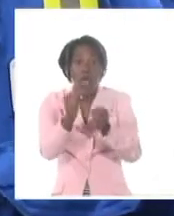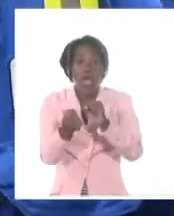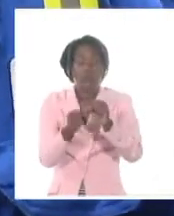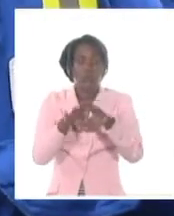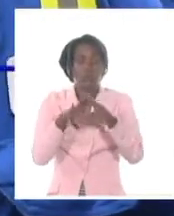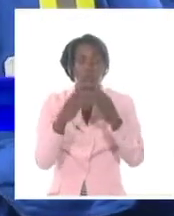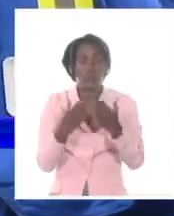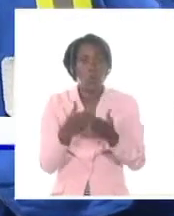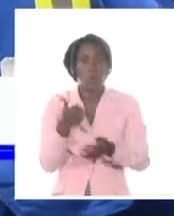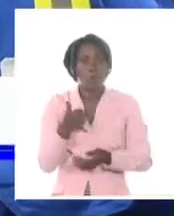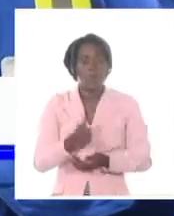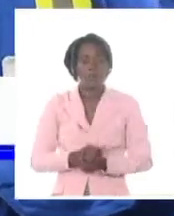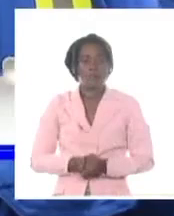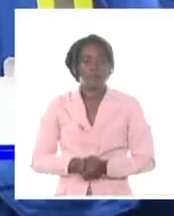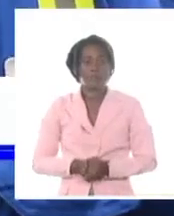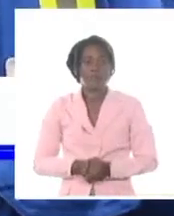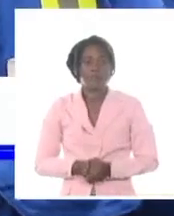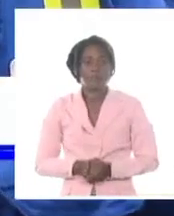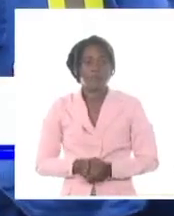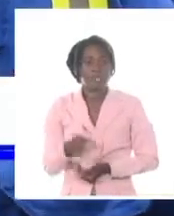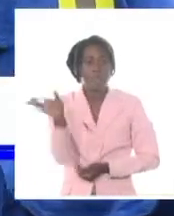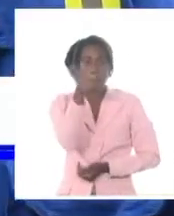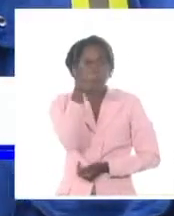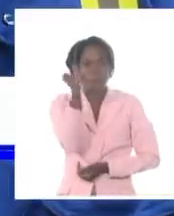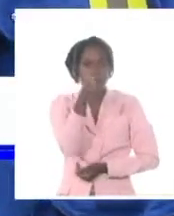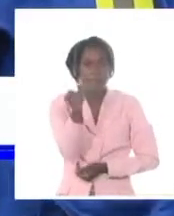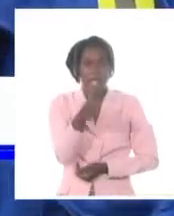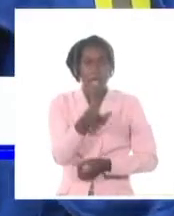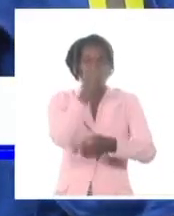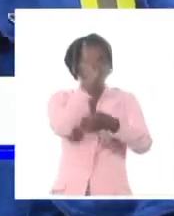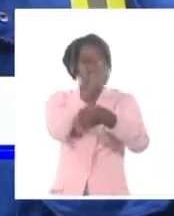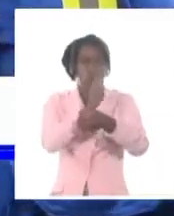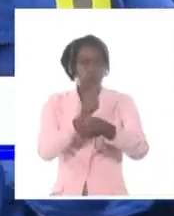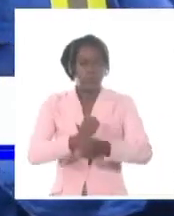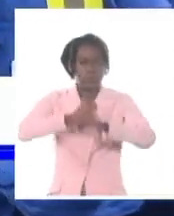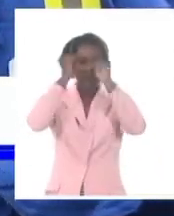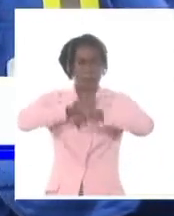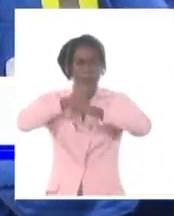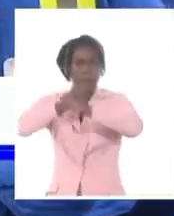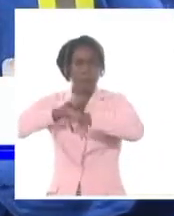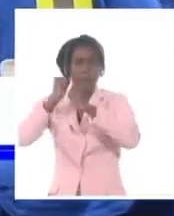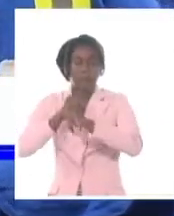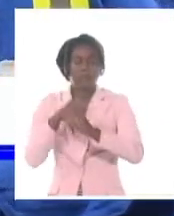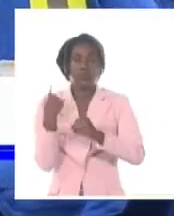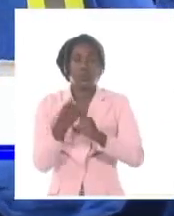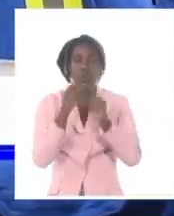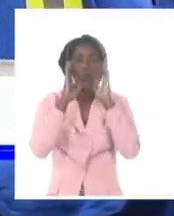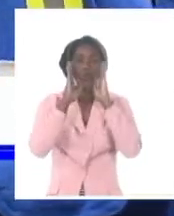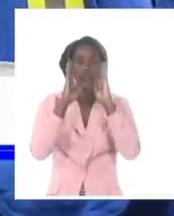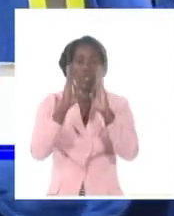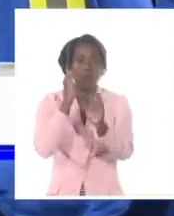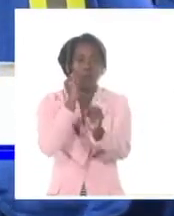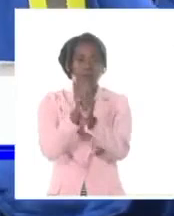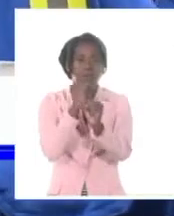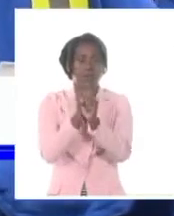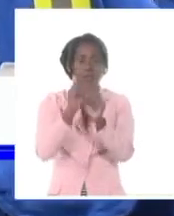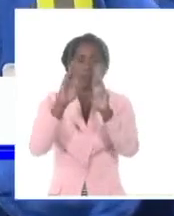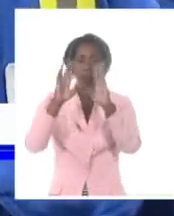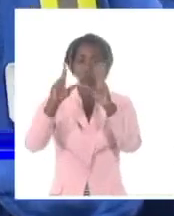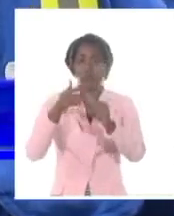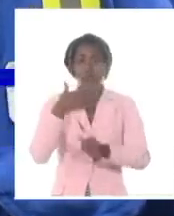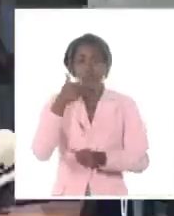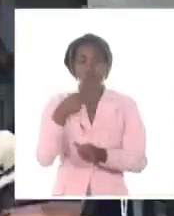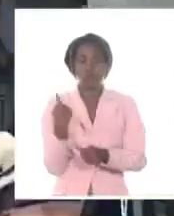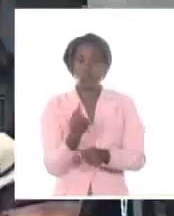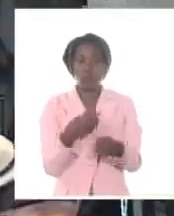ha lavado cables, se ha llevado al lugar, se ha pintado, se ha raspado. Nos hemos enfocado en el resultado y el resultado se logra trabajando en